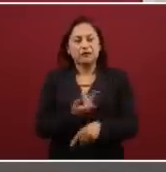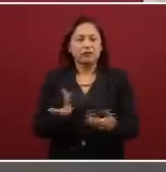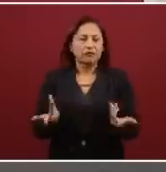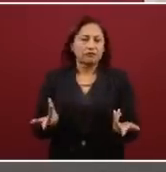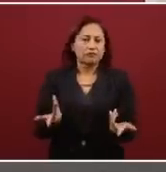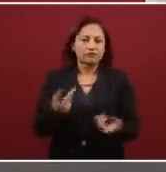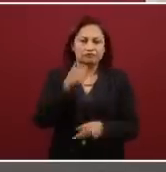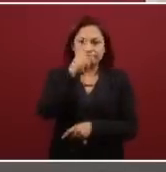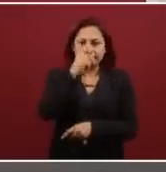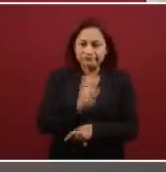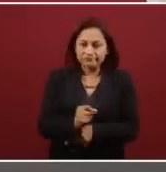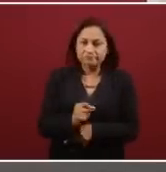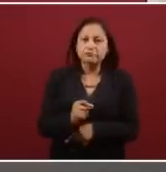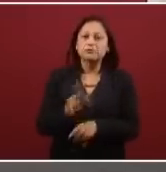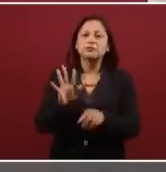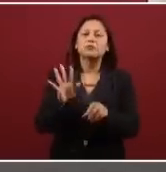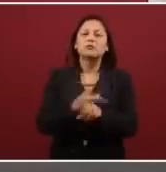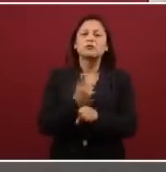intermediarios